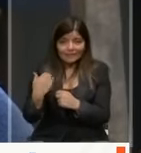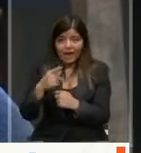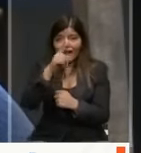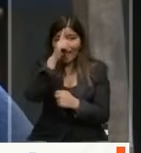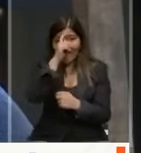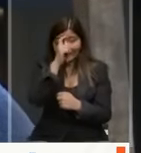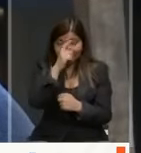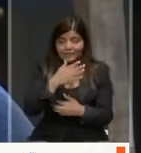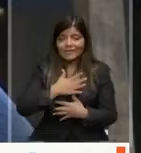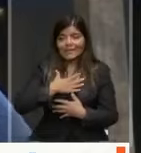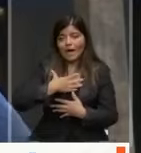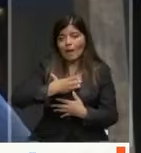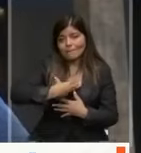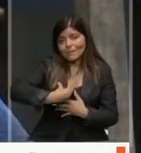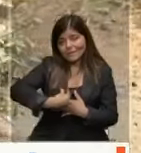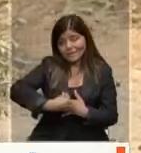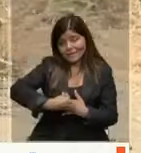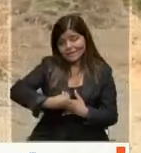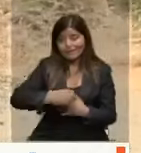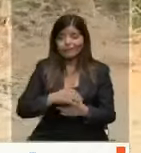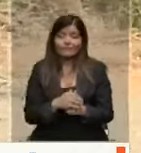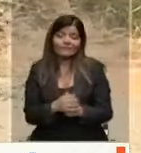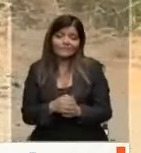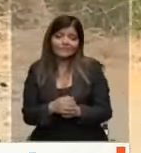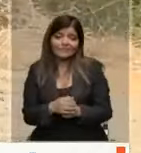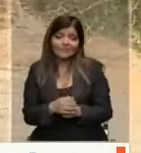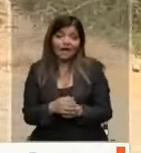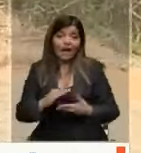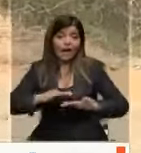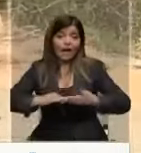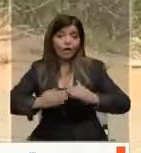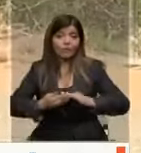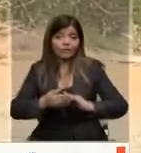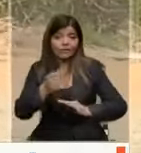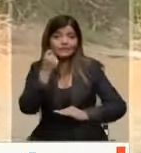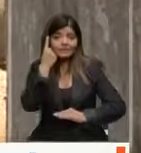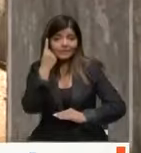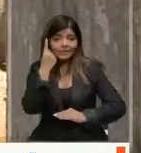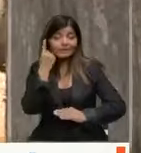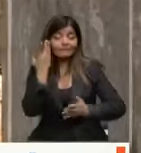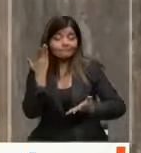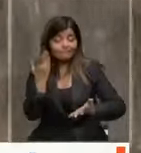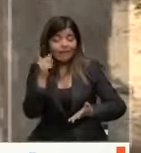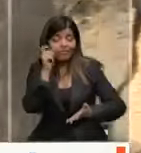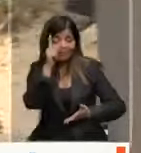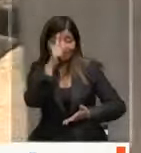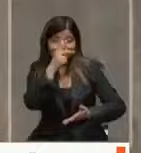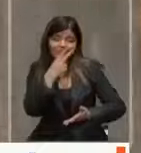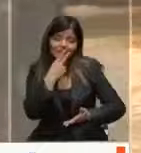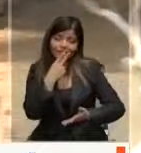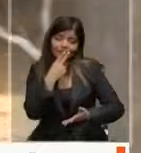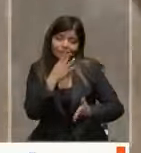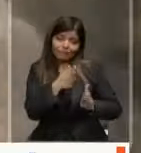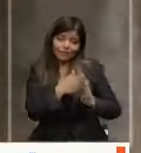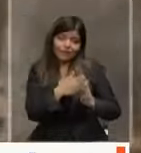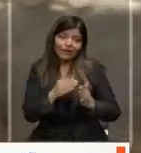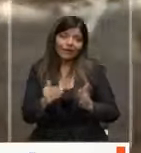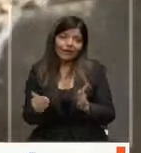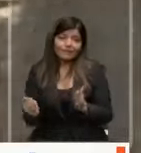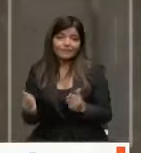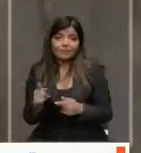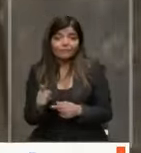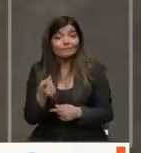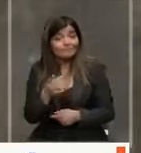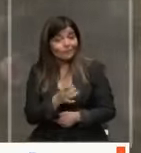mi guatón, como le pusieron. Y la comunidad entiende que era difícil que lograra vivir mucho más tiempo, pero igual sienten